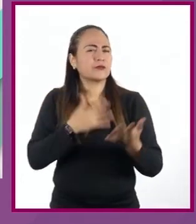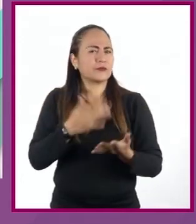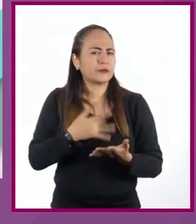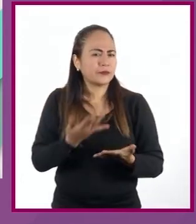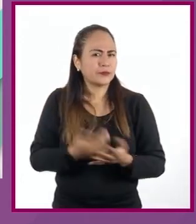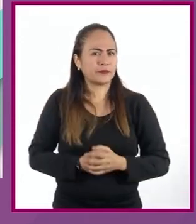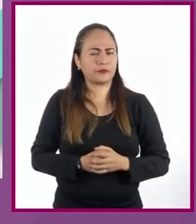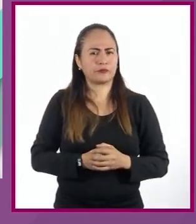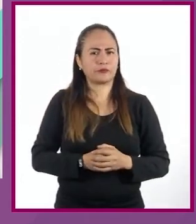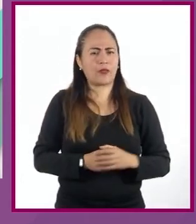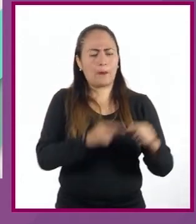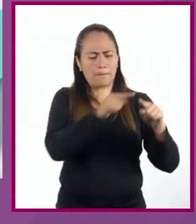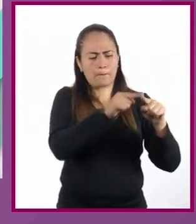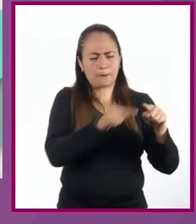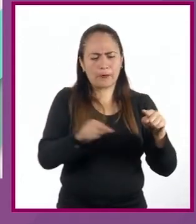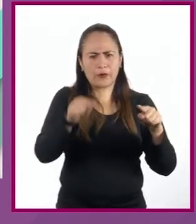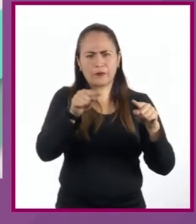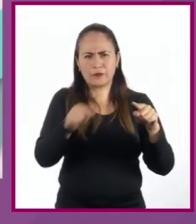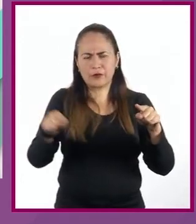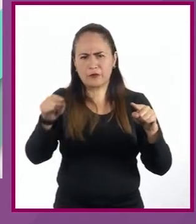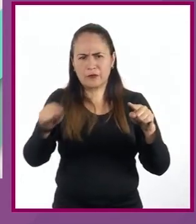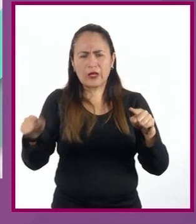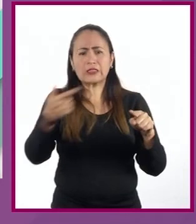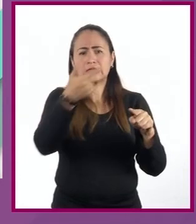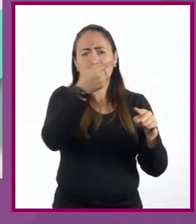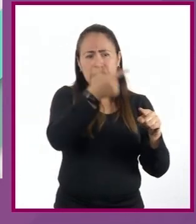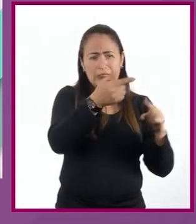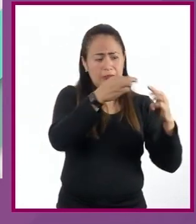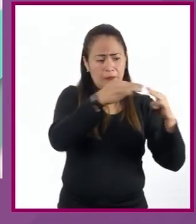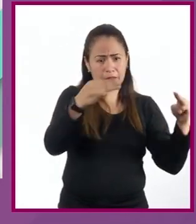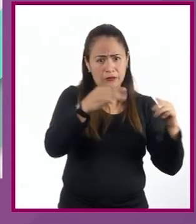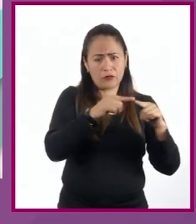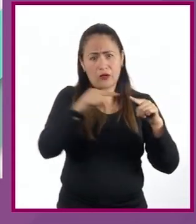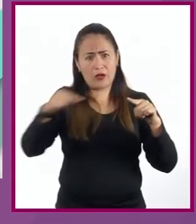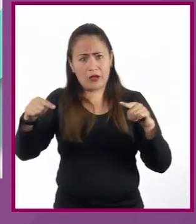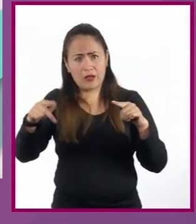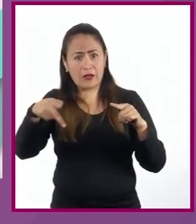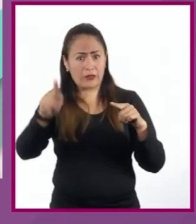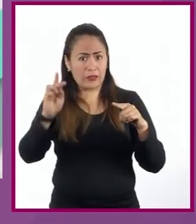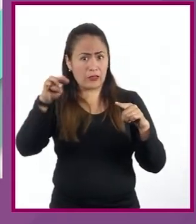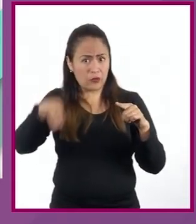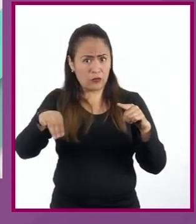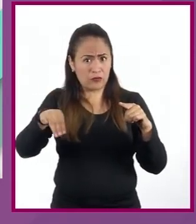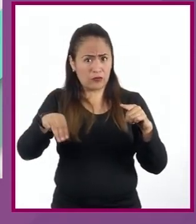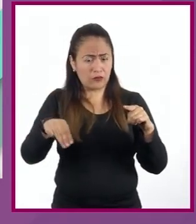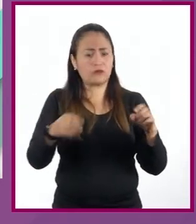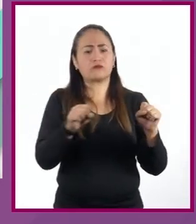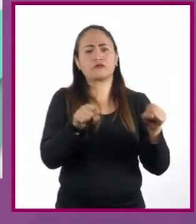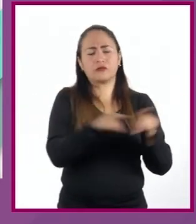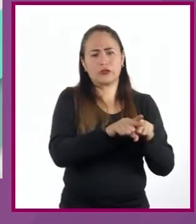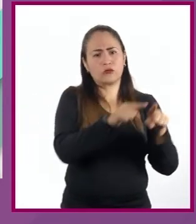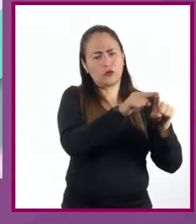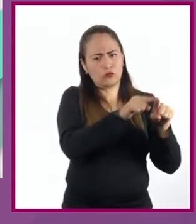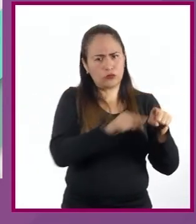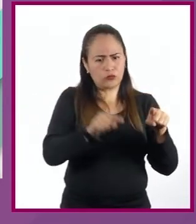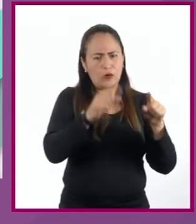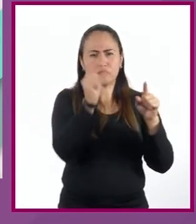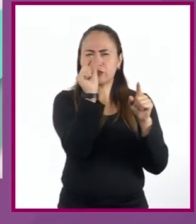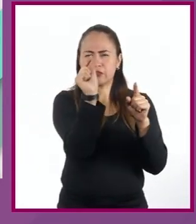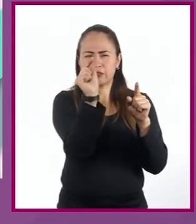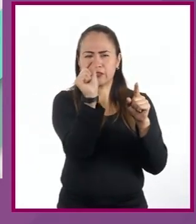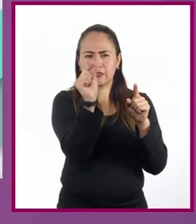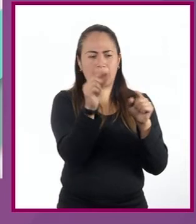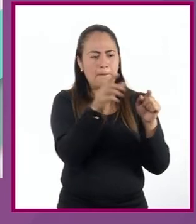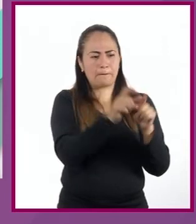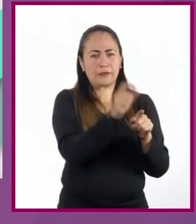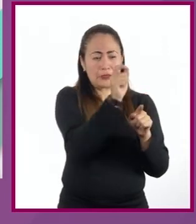Al buscar la equivalencia de 7 metros en kilómetros, estamos estableciendo la equivalencia entre una unidad menor y